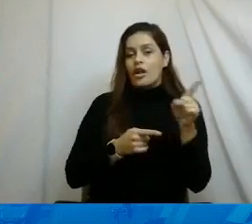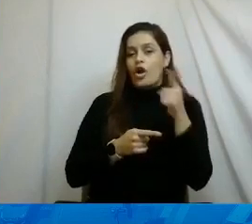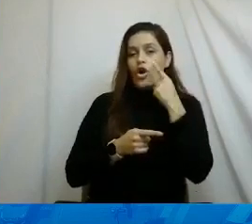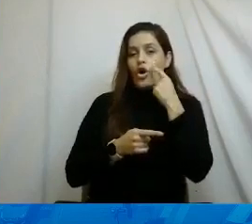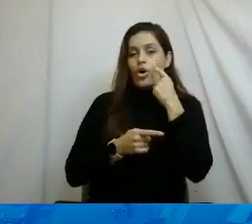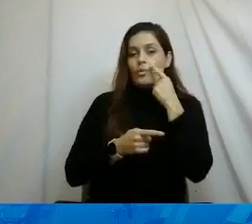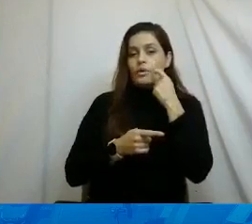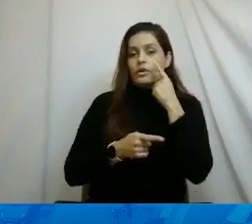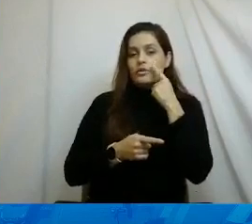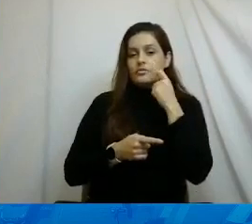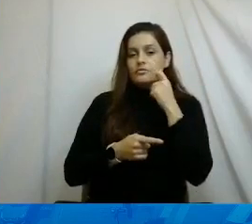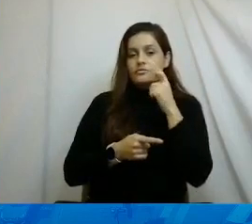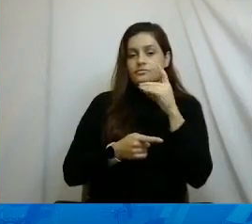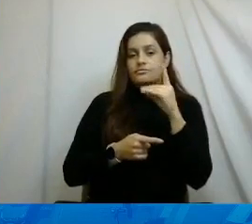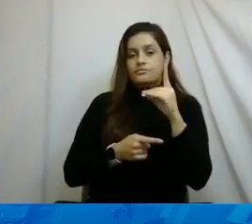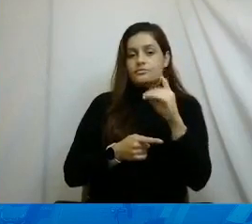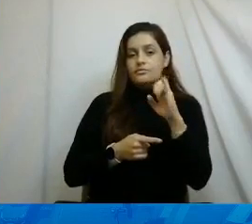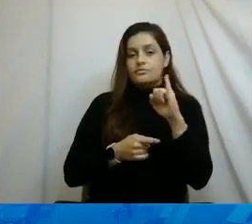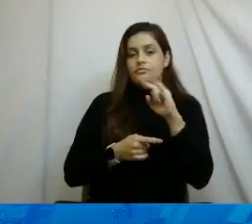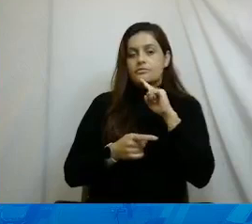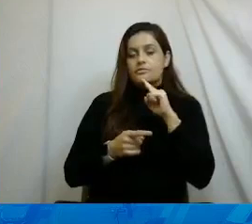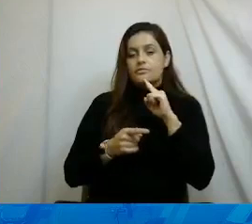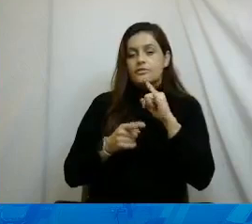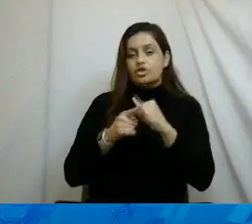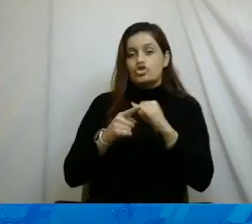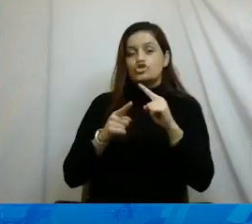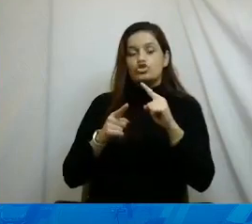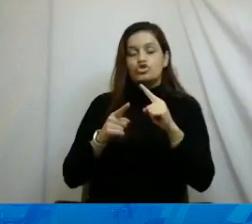Querale. Está contactado. Súper.